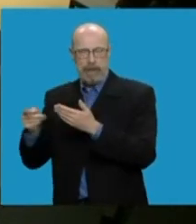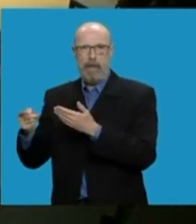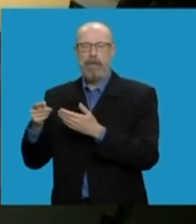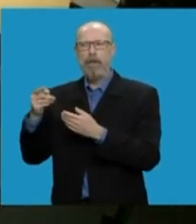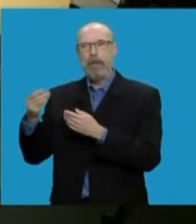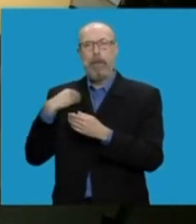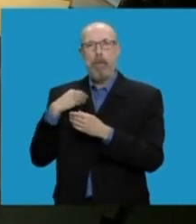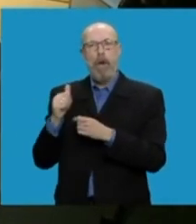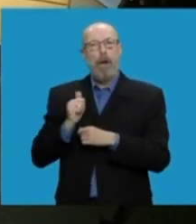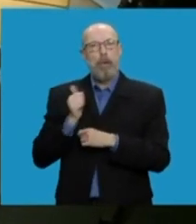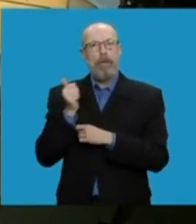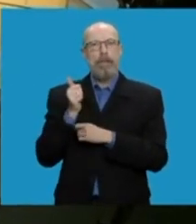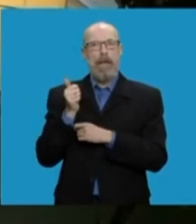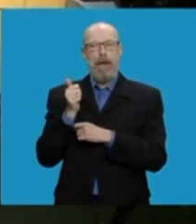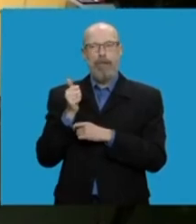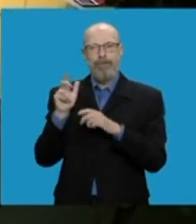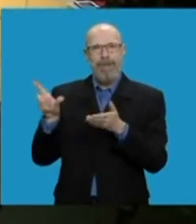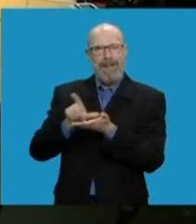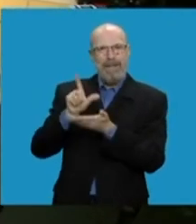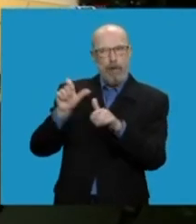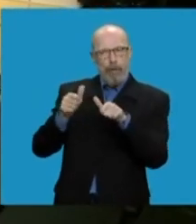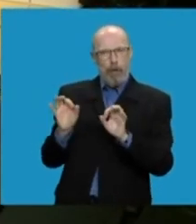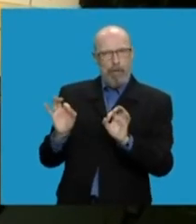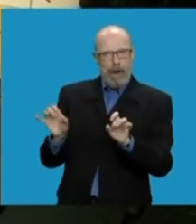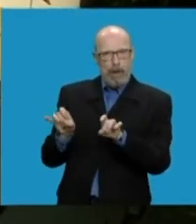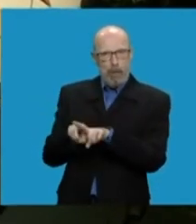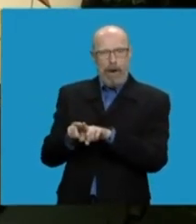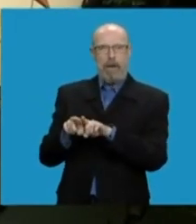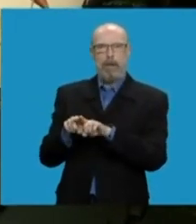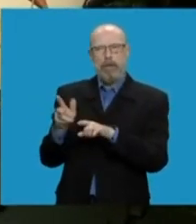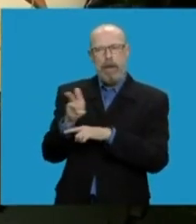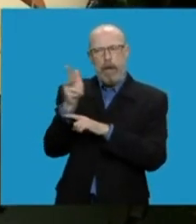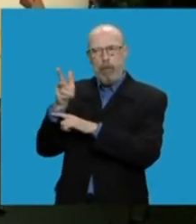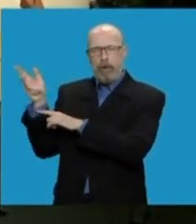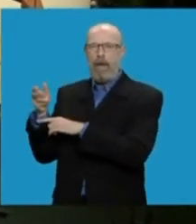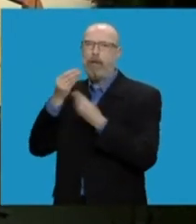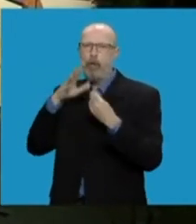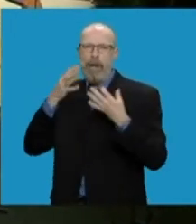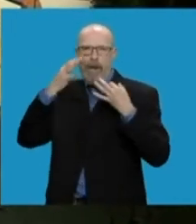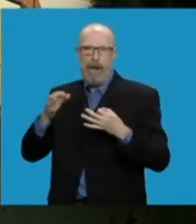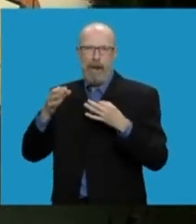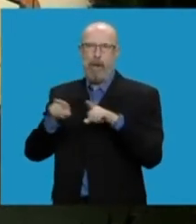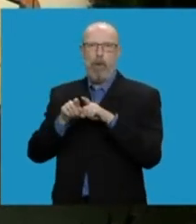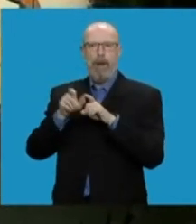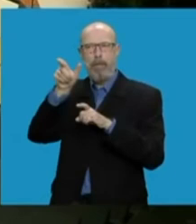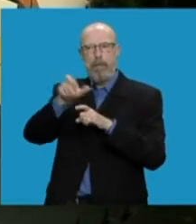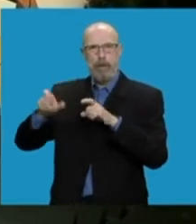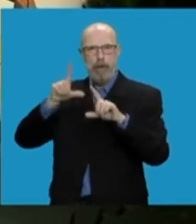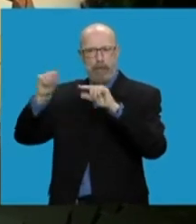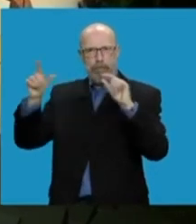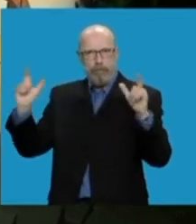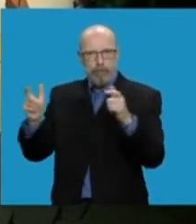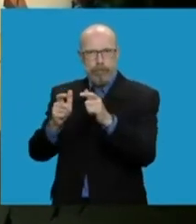le dan los recursos literarios para contar historias reales, como es la despoblación en las